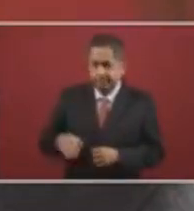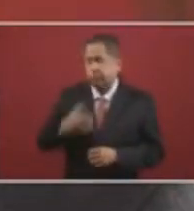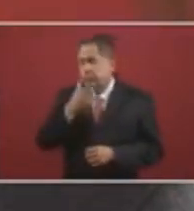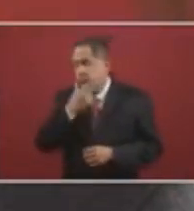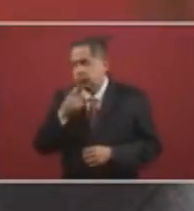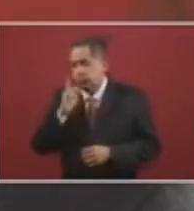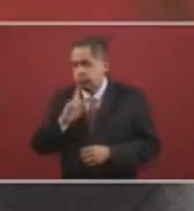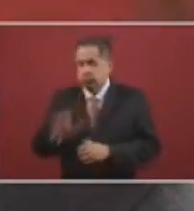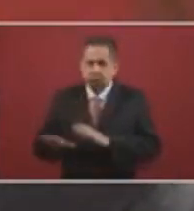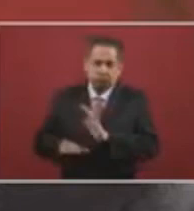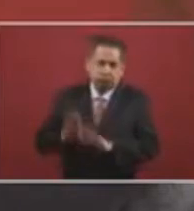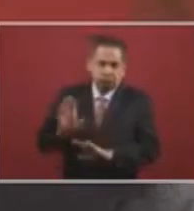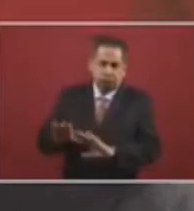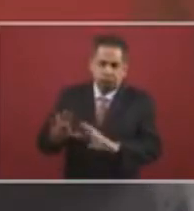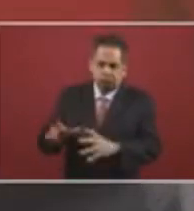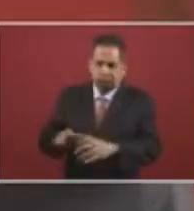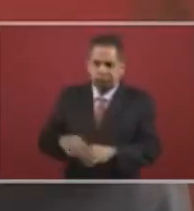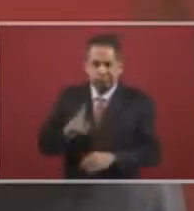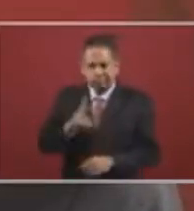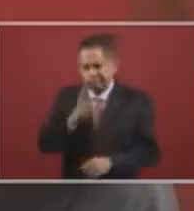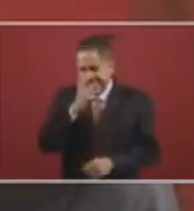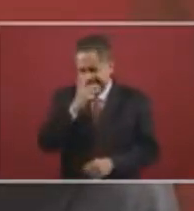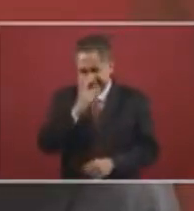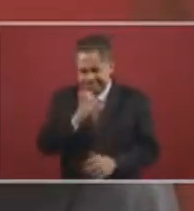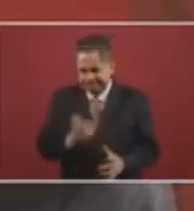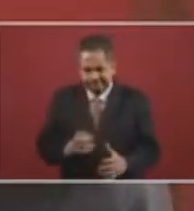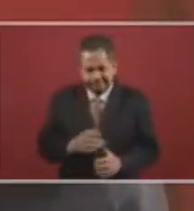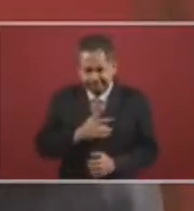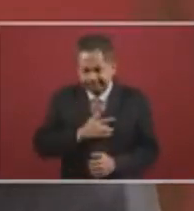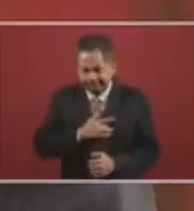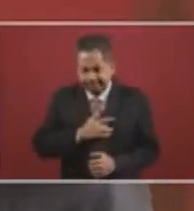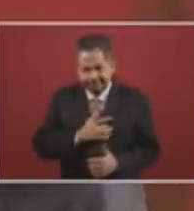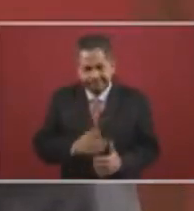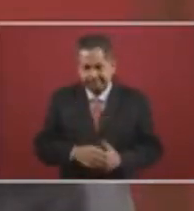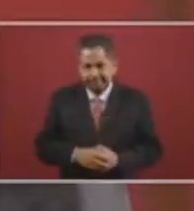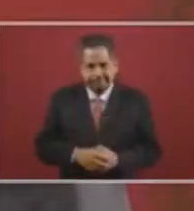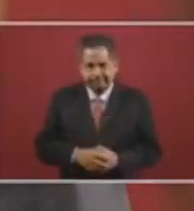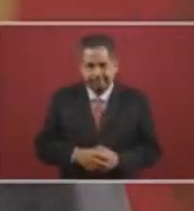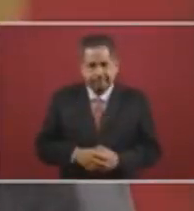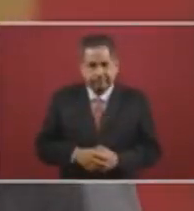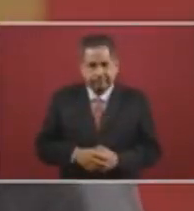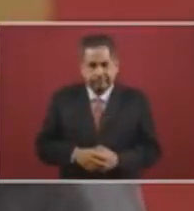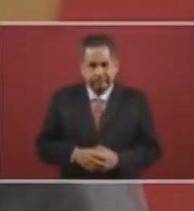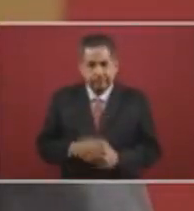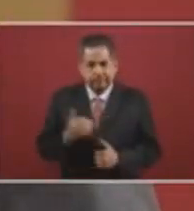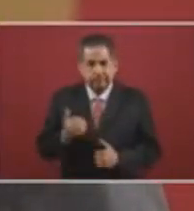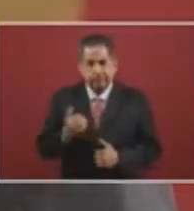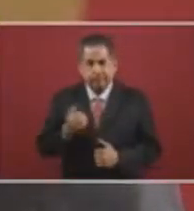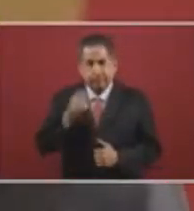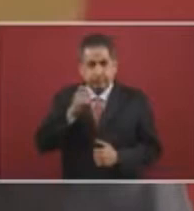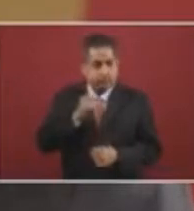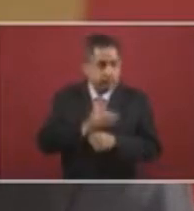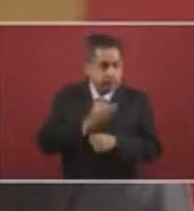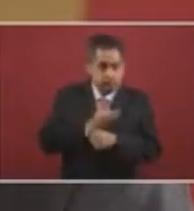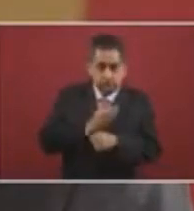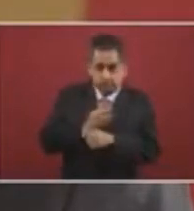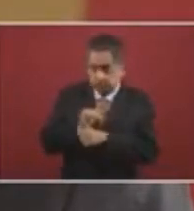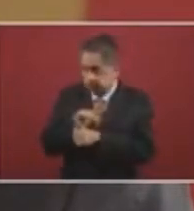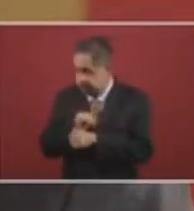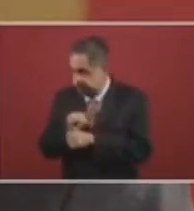mujeres muy triste todos y en las primeras investigaciones